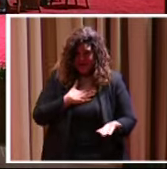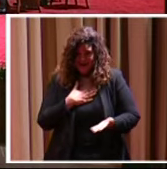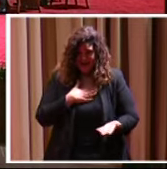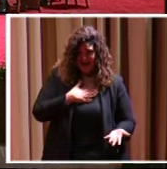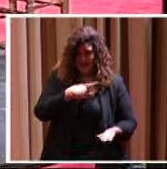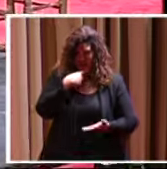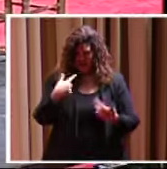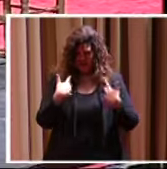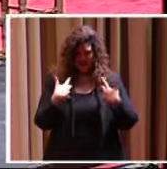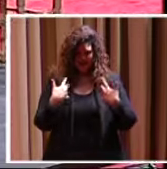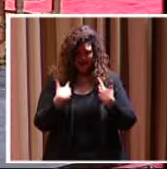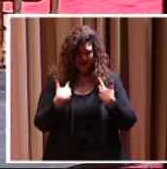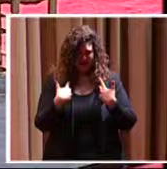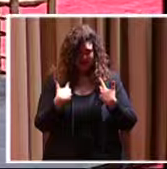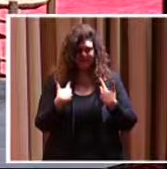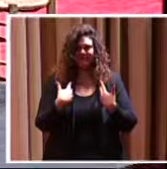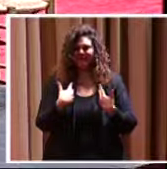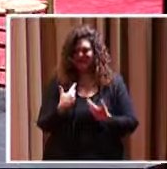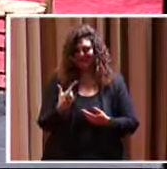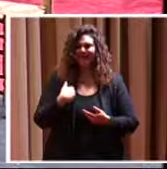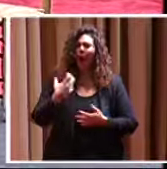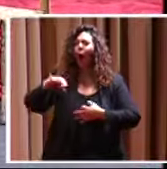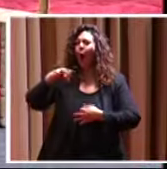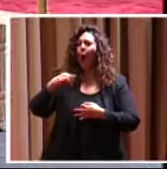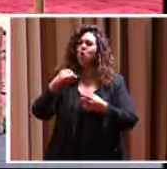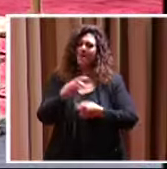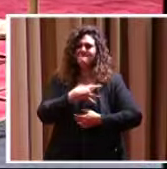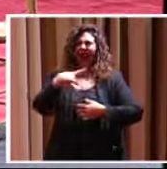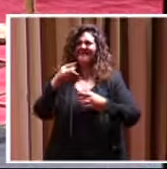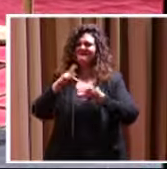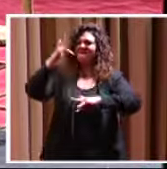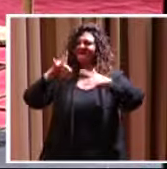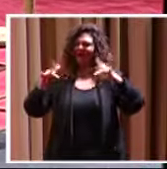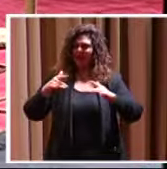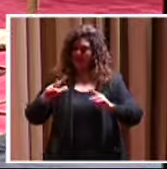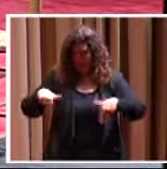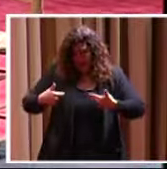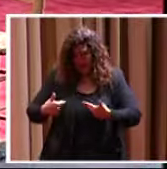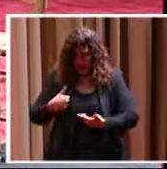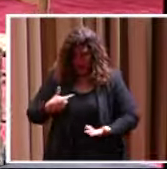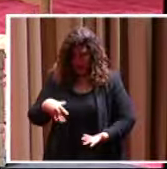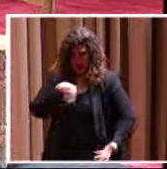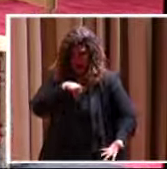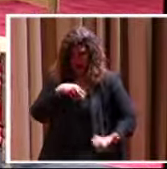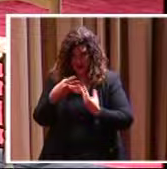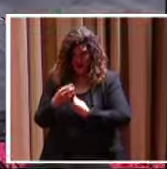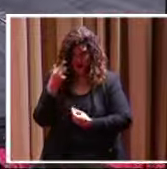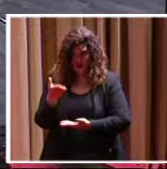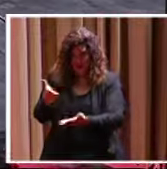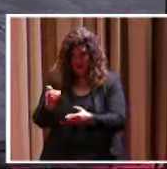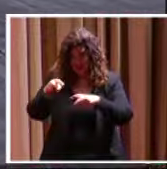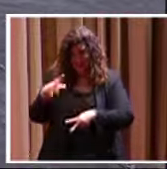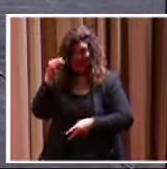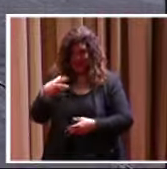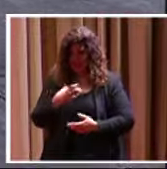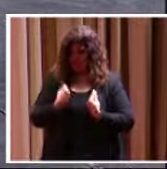marfil. Ya de oro y marfil, de alma, es que muere. sin ella no